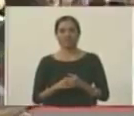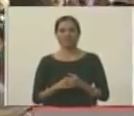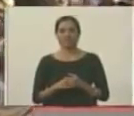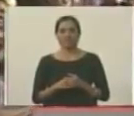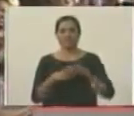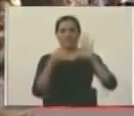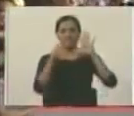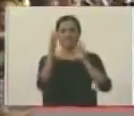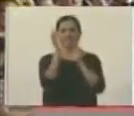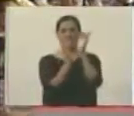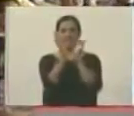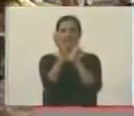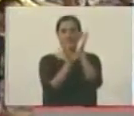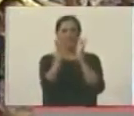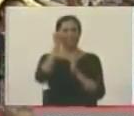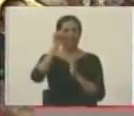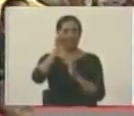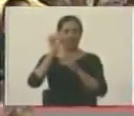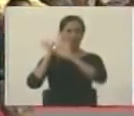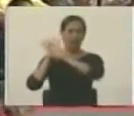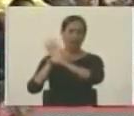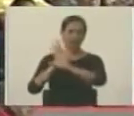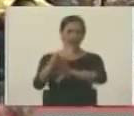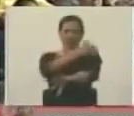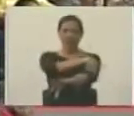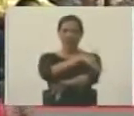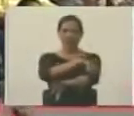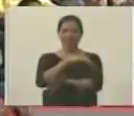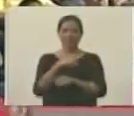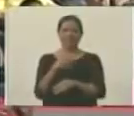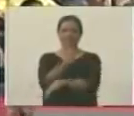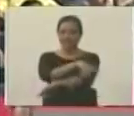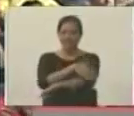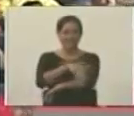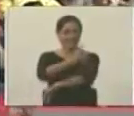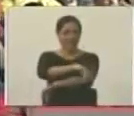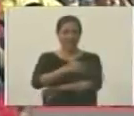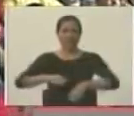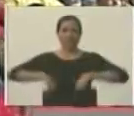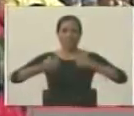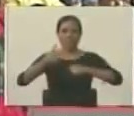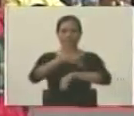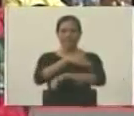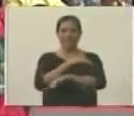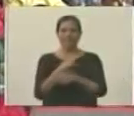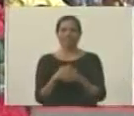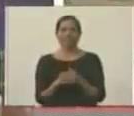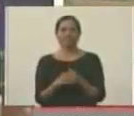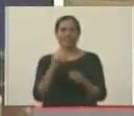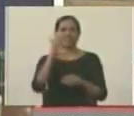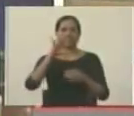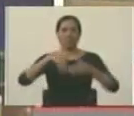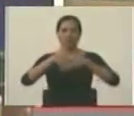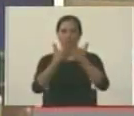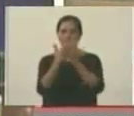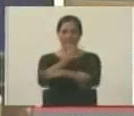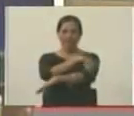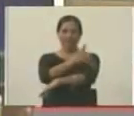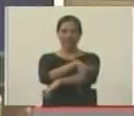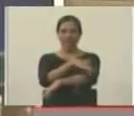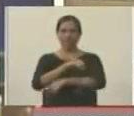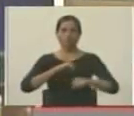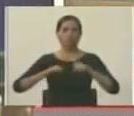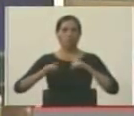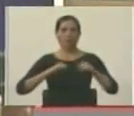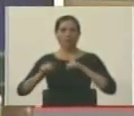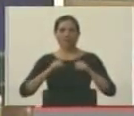abril. A la calle, el pueblo a la calle. Calle más calle. Desde las 5 de la mañana, todos a la calle. En